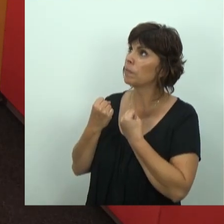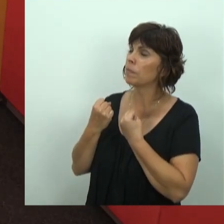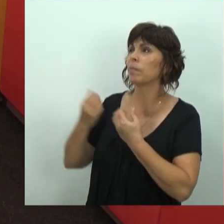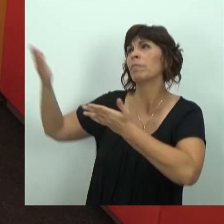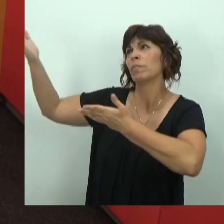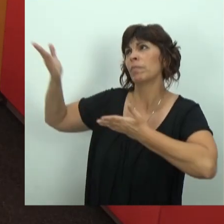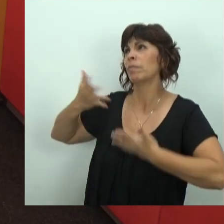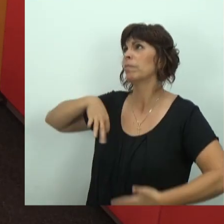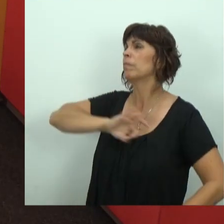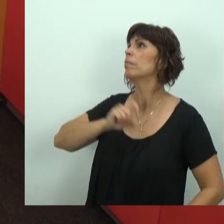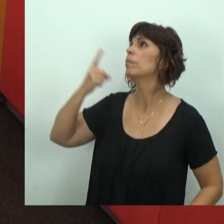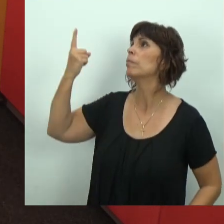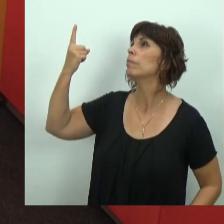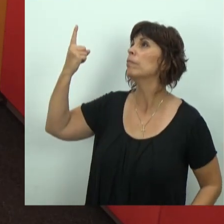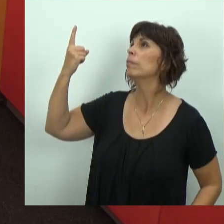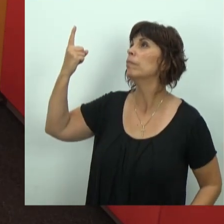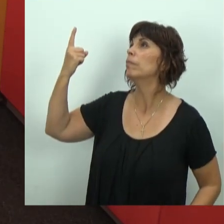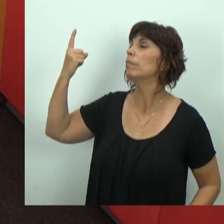Ayúdame, Señor.